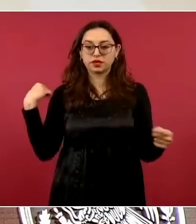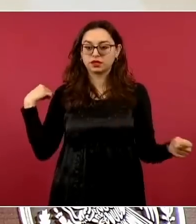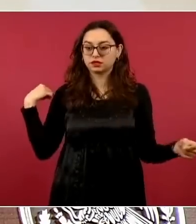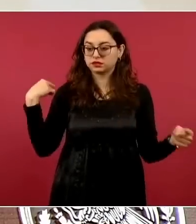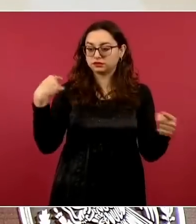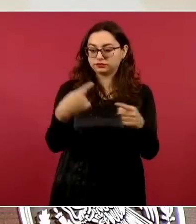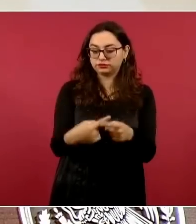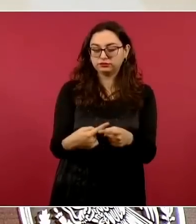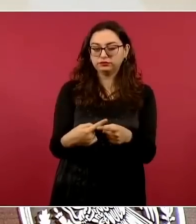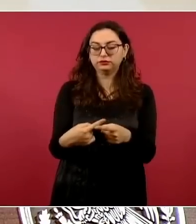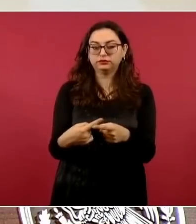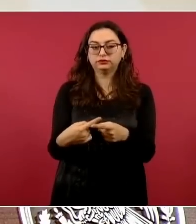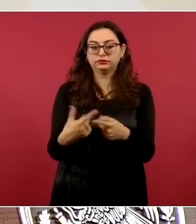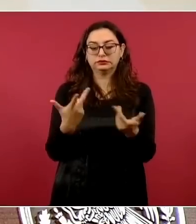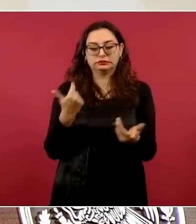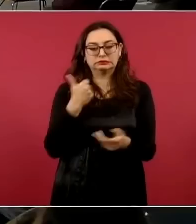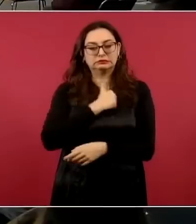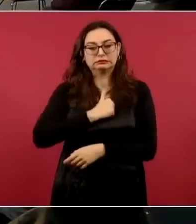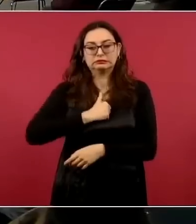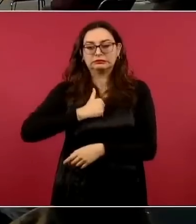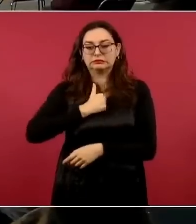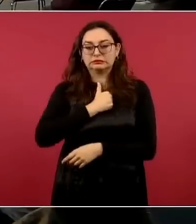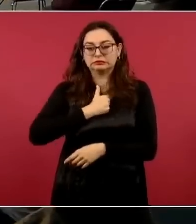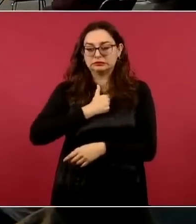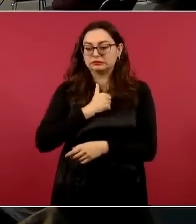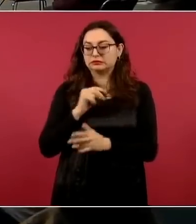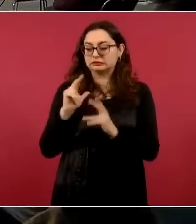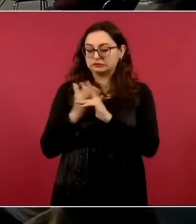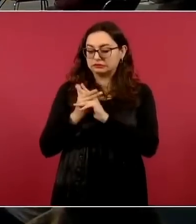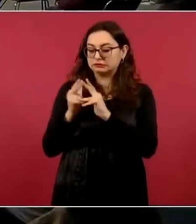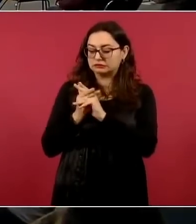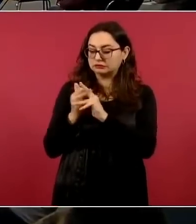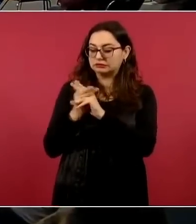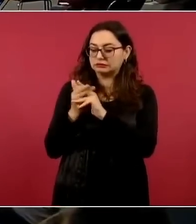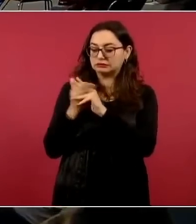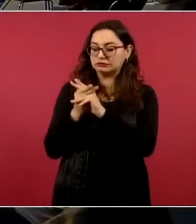sexenios, lamentablemente, han perdido la vida, creo que